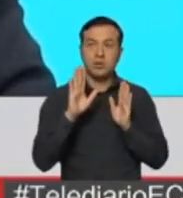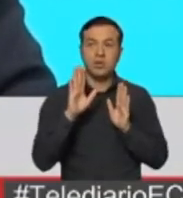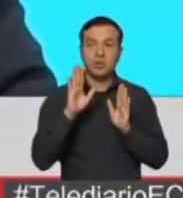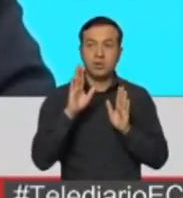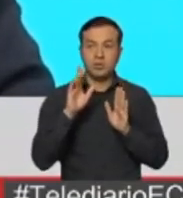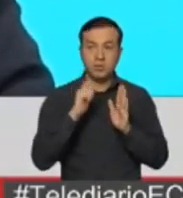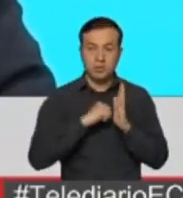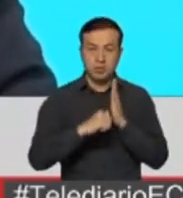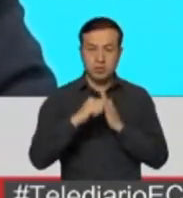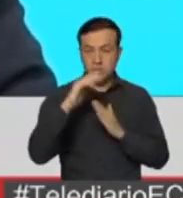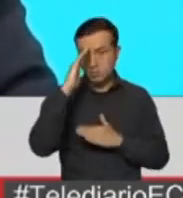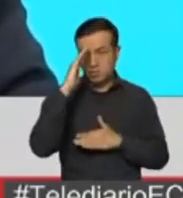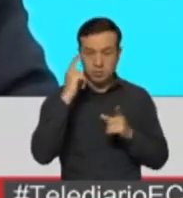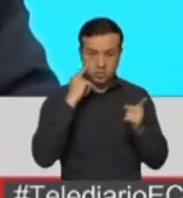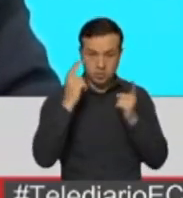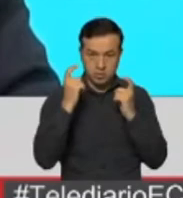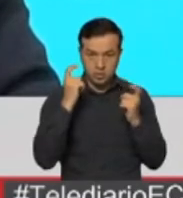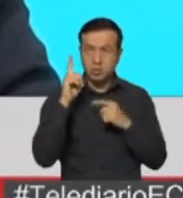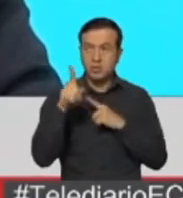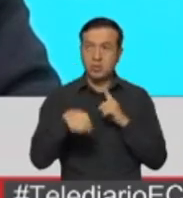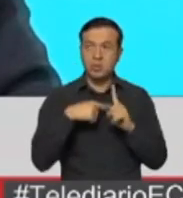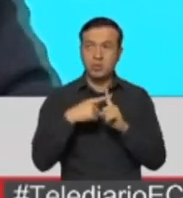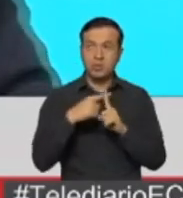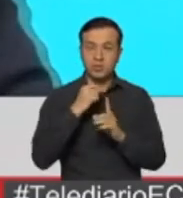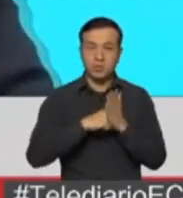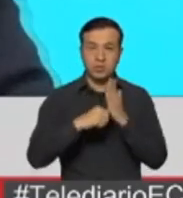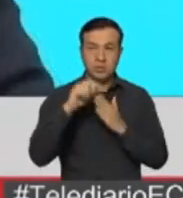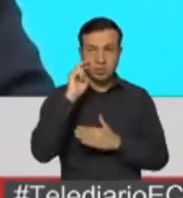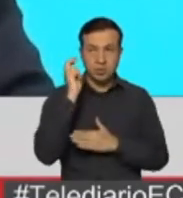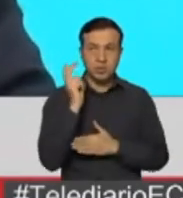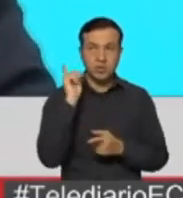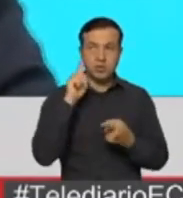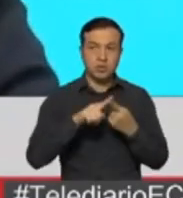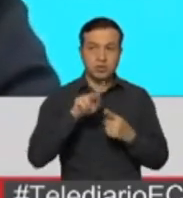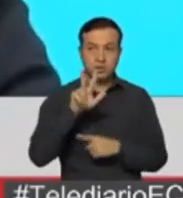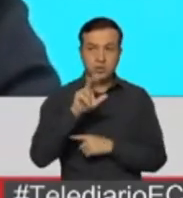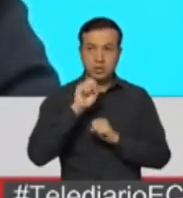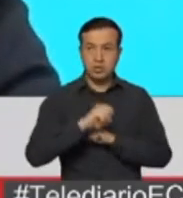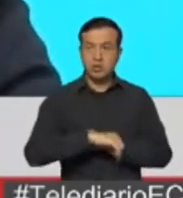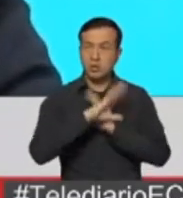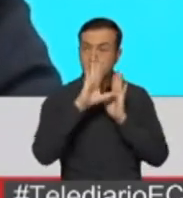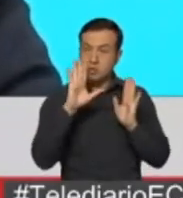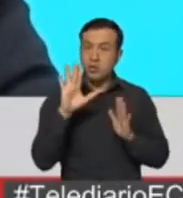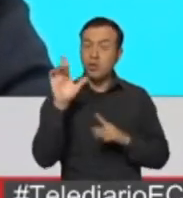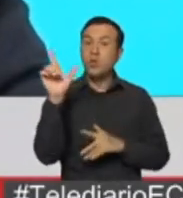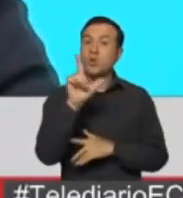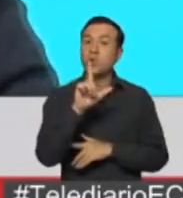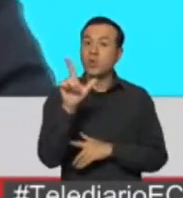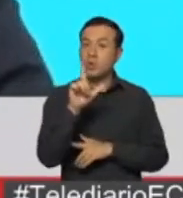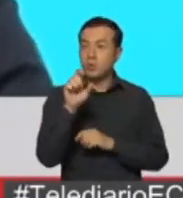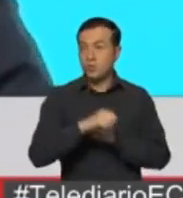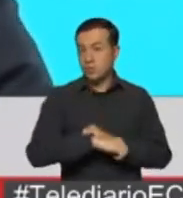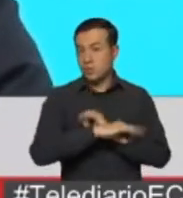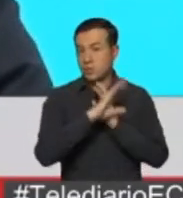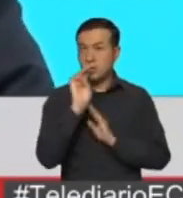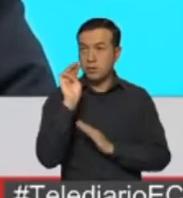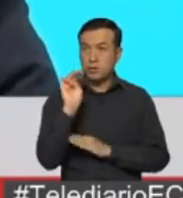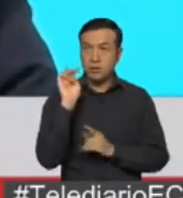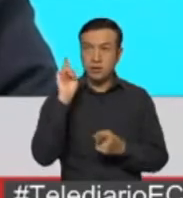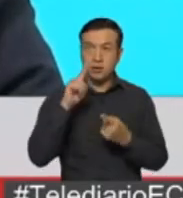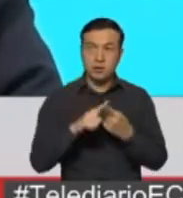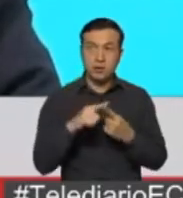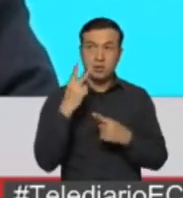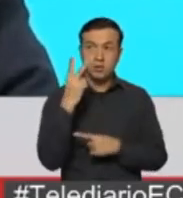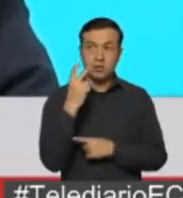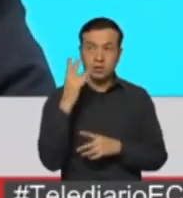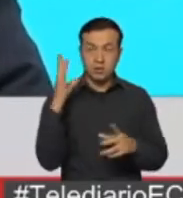regulados por el Ministerio de Interior y en aquellos que lo regula el Ministerio de Turismo hasta las 3 de la mañana. Y el día lunes para amanecer martes funcionarán hasta las